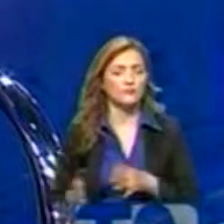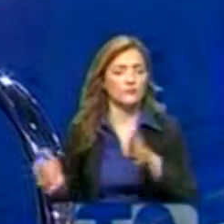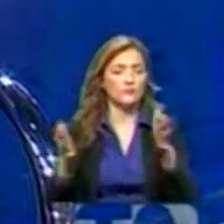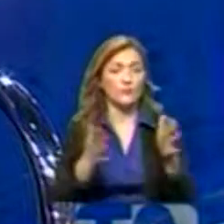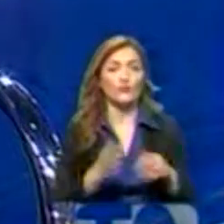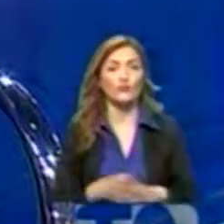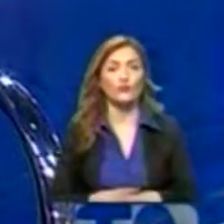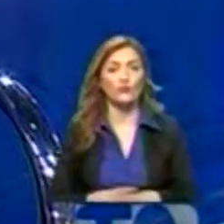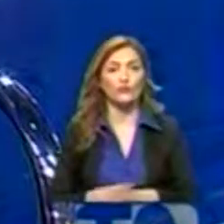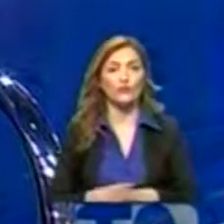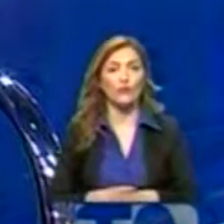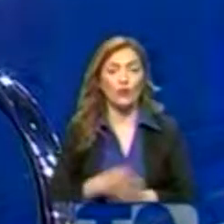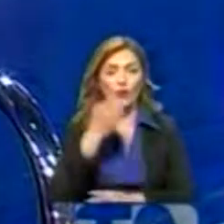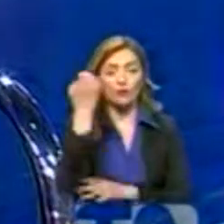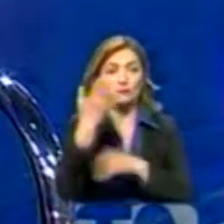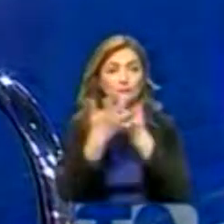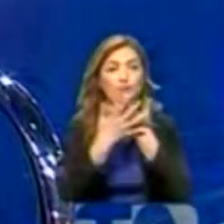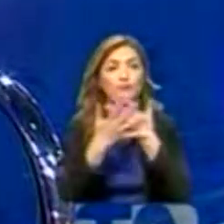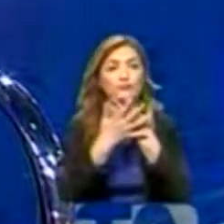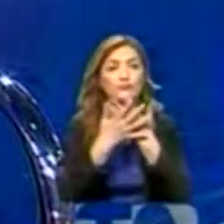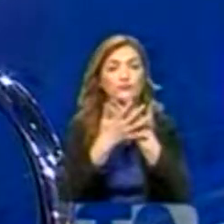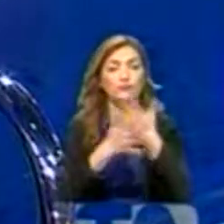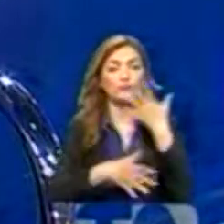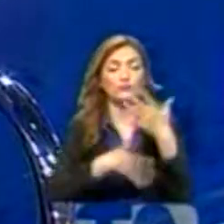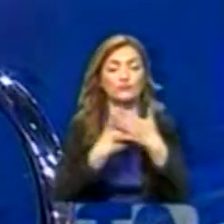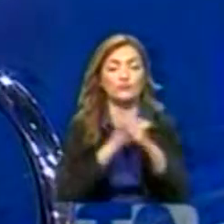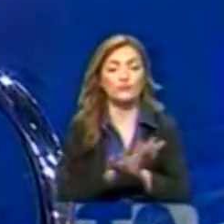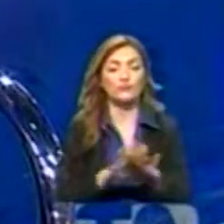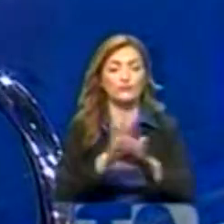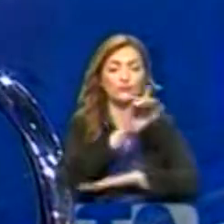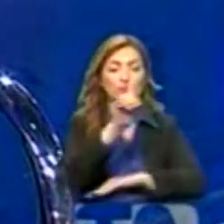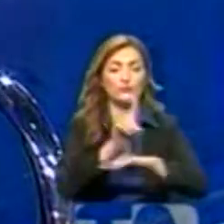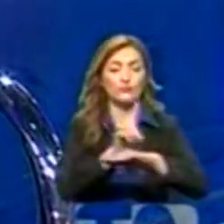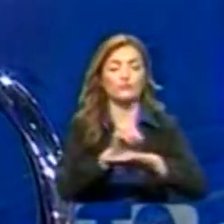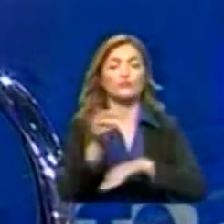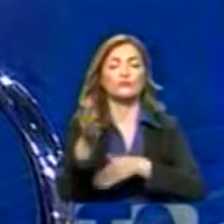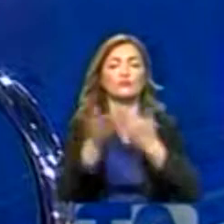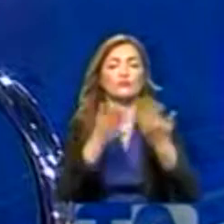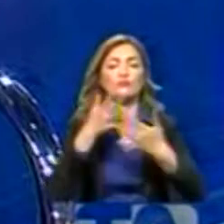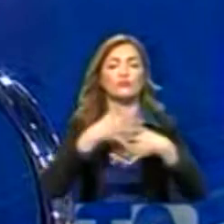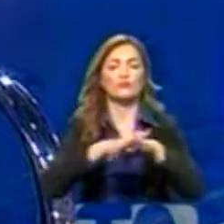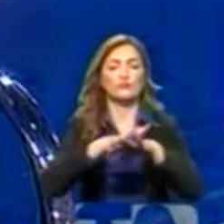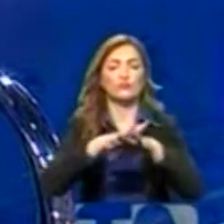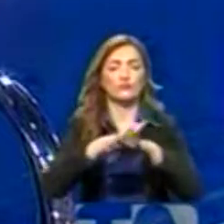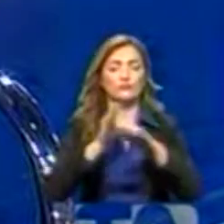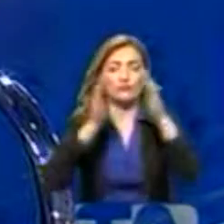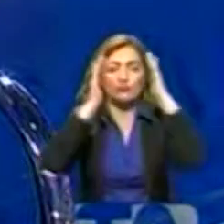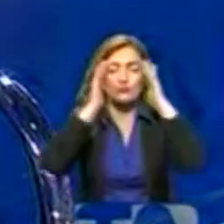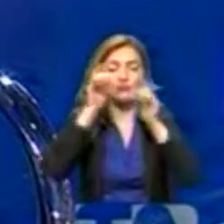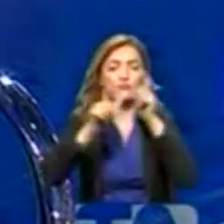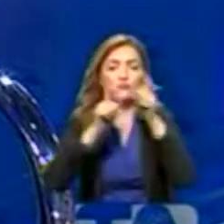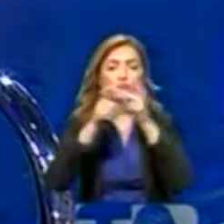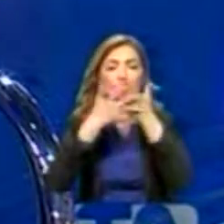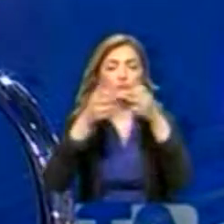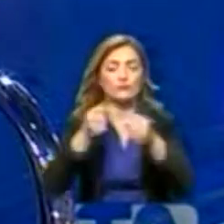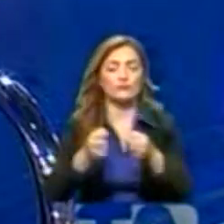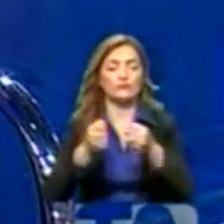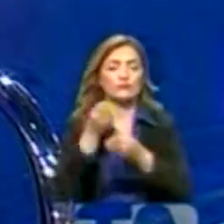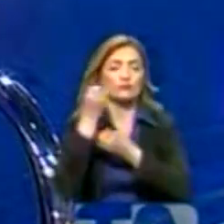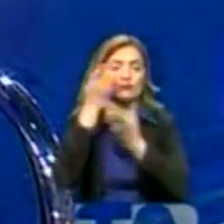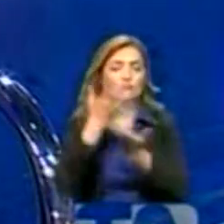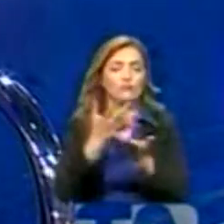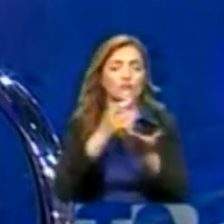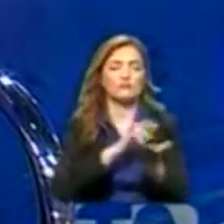Tiempo que concluye el estado de excepción en el sistema carcelario, el director del Servicio Integral de Atención a Personas Privadas de la Libertad anunció